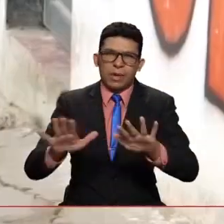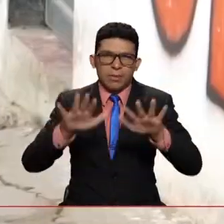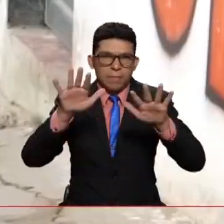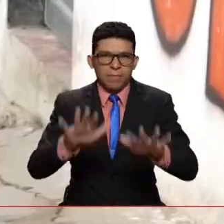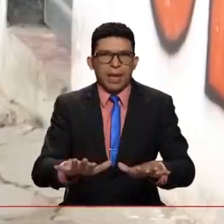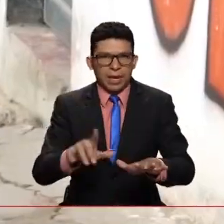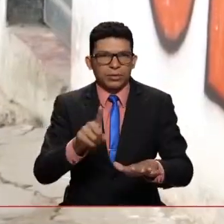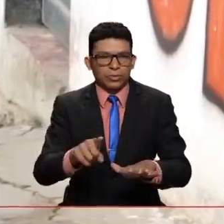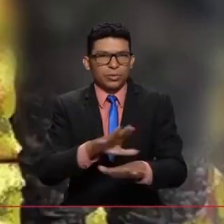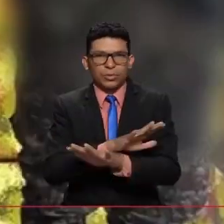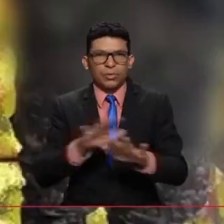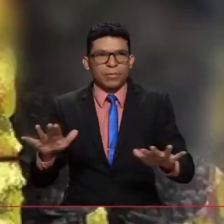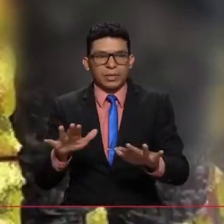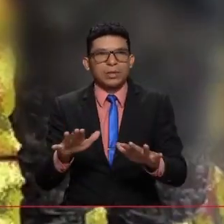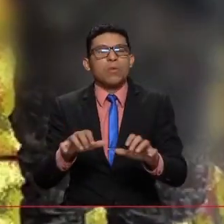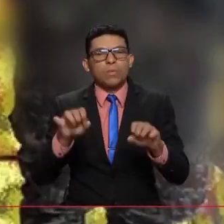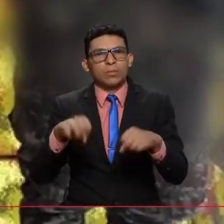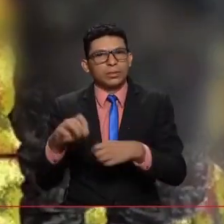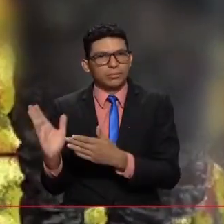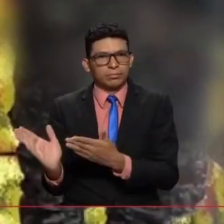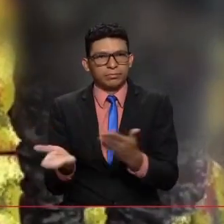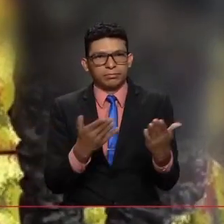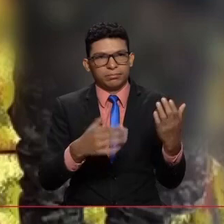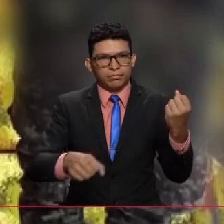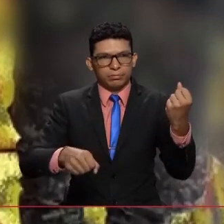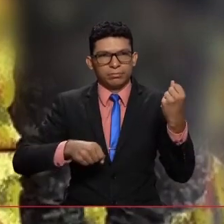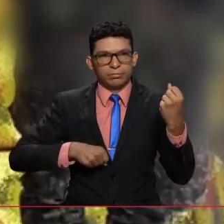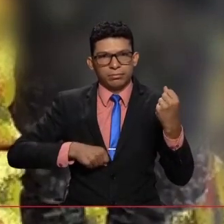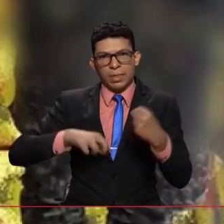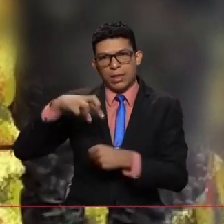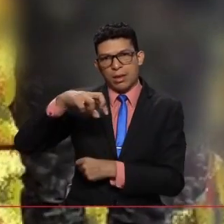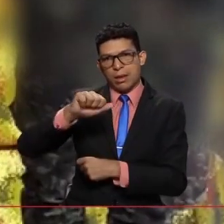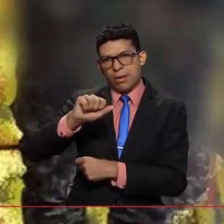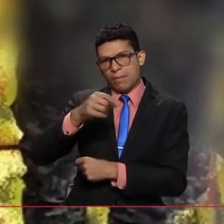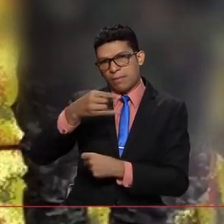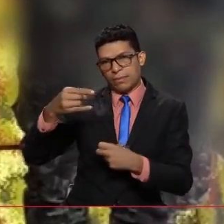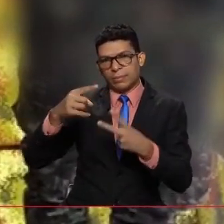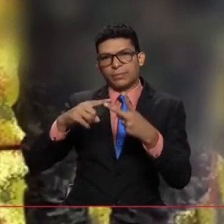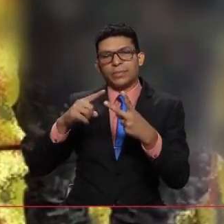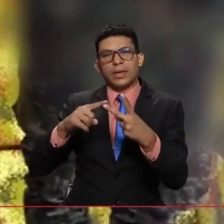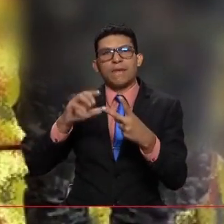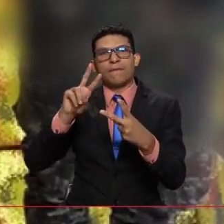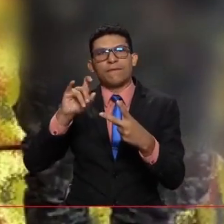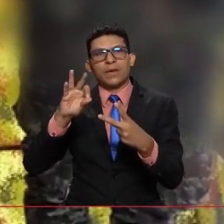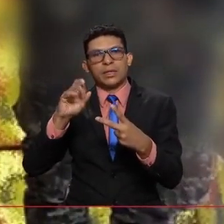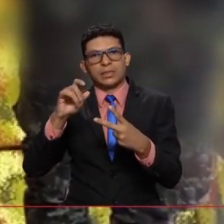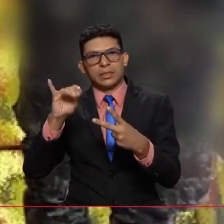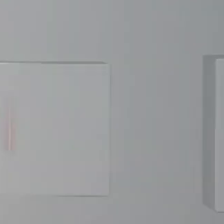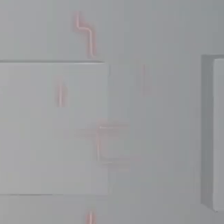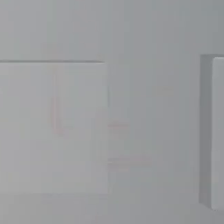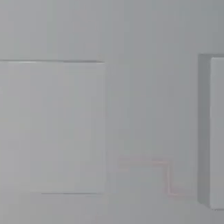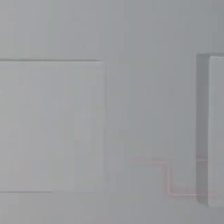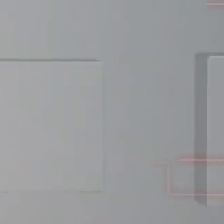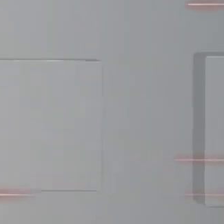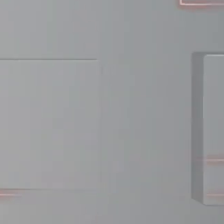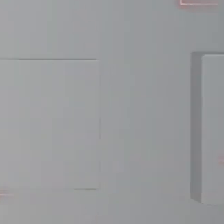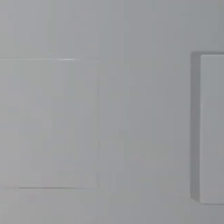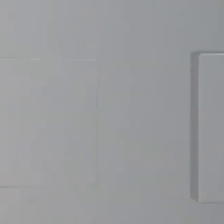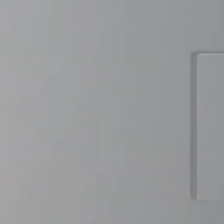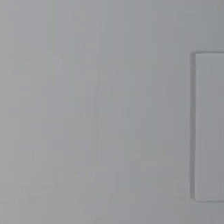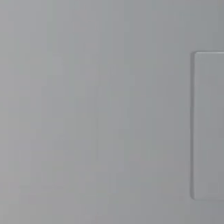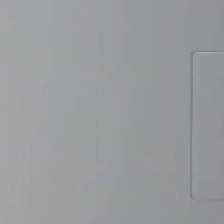acciones ofensivas en la zona para permitir que los soldados Paz y Vázquez puedan retornar a sus viviendas en un corto tiempo.